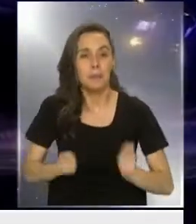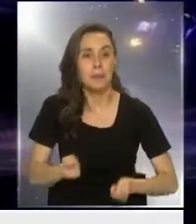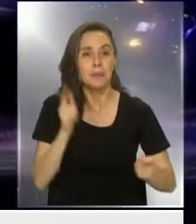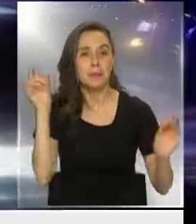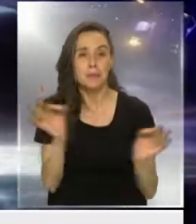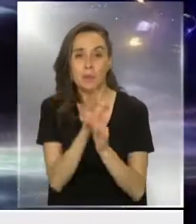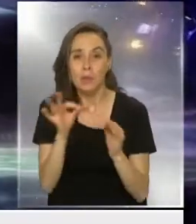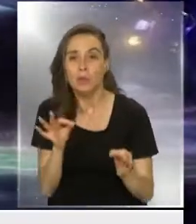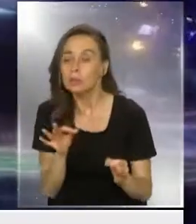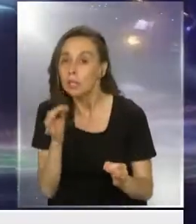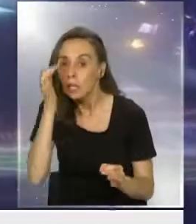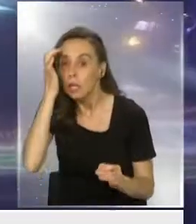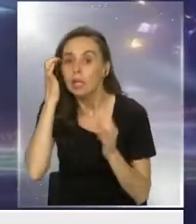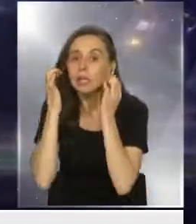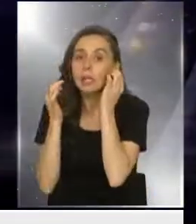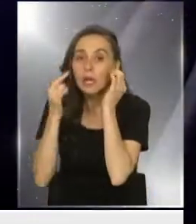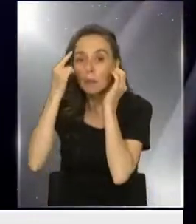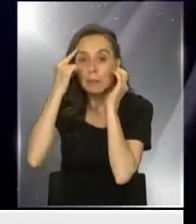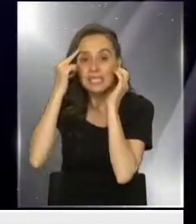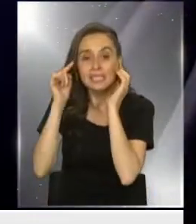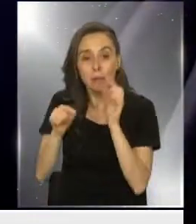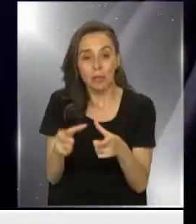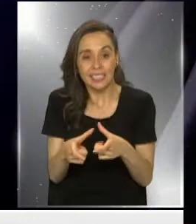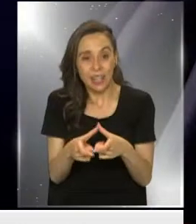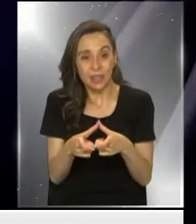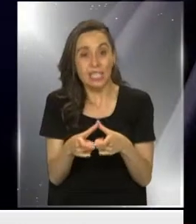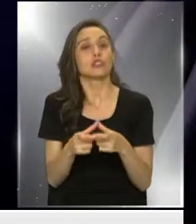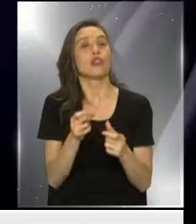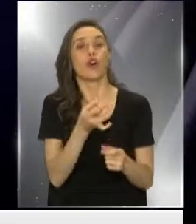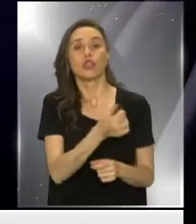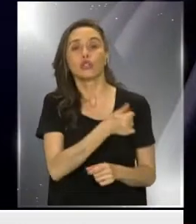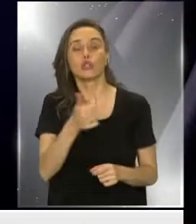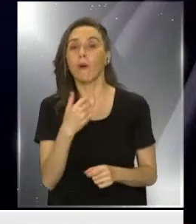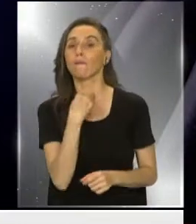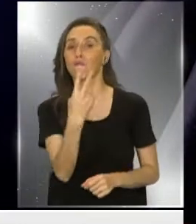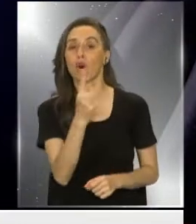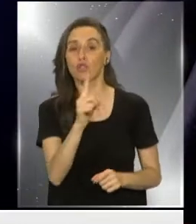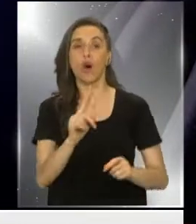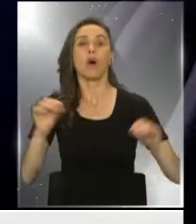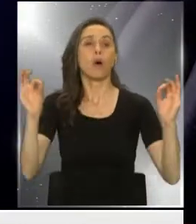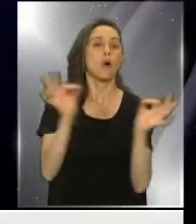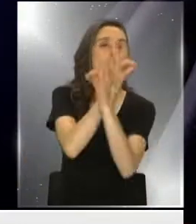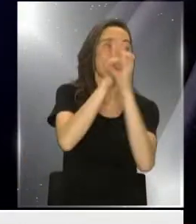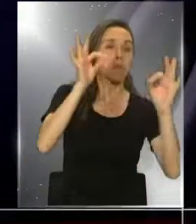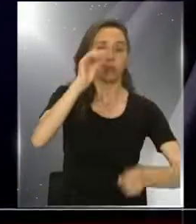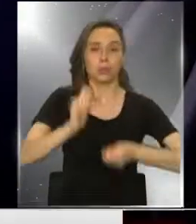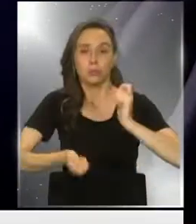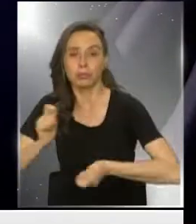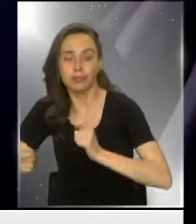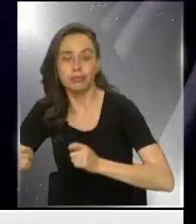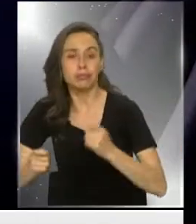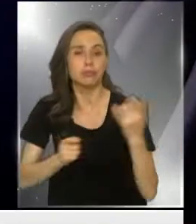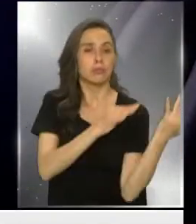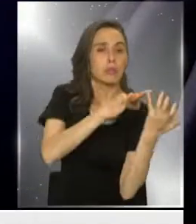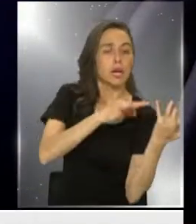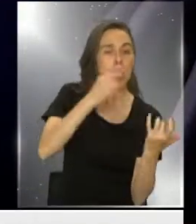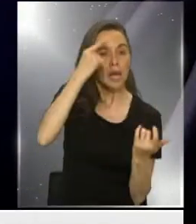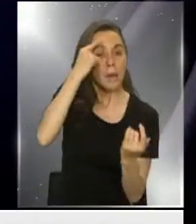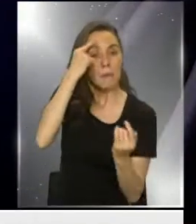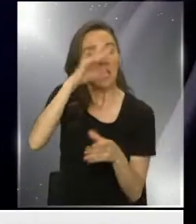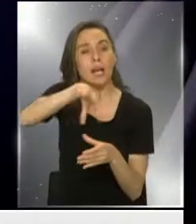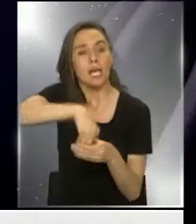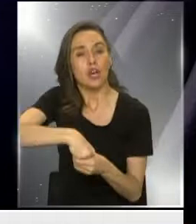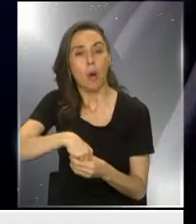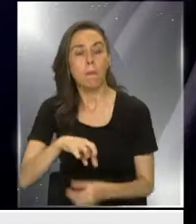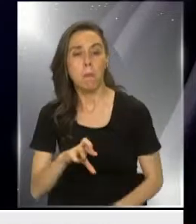Lo pensamos sinfónico desde un principio. Después como había que cantar un poema, ahí se nos ocurrió también